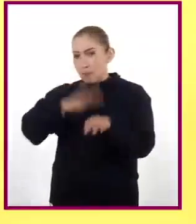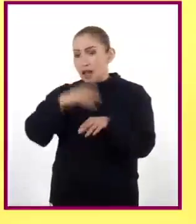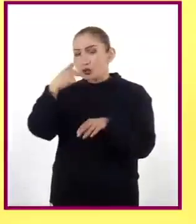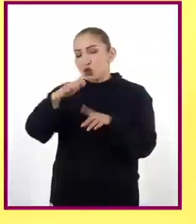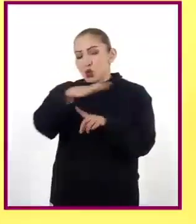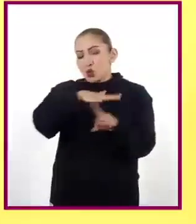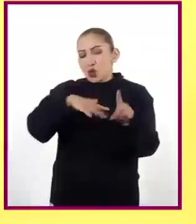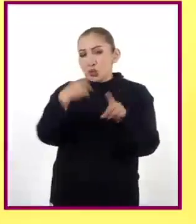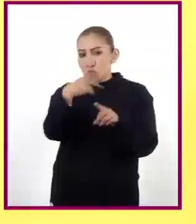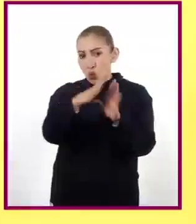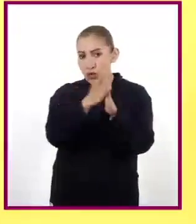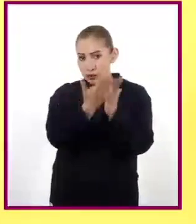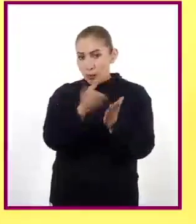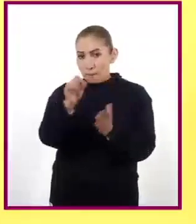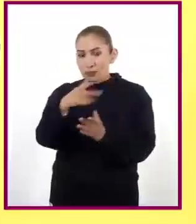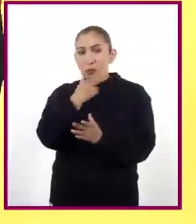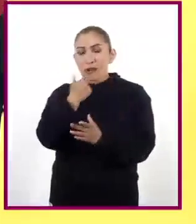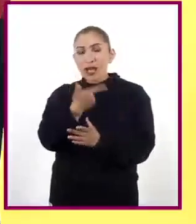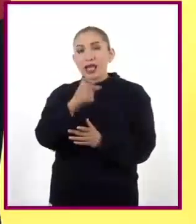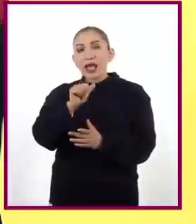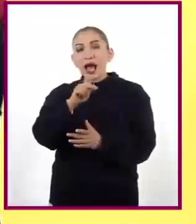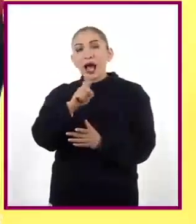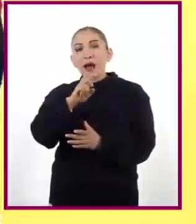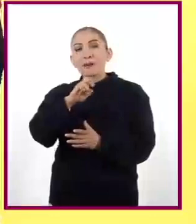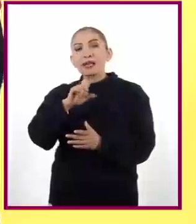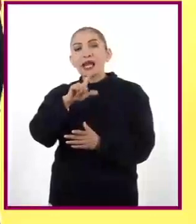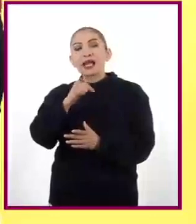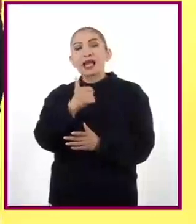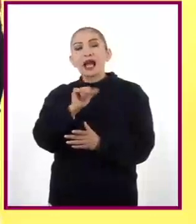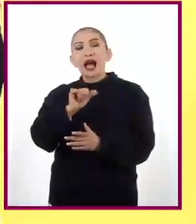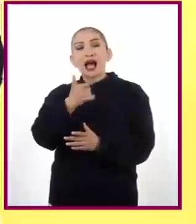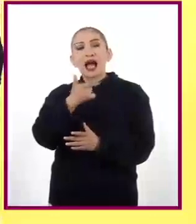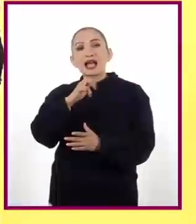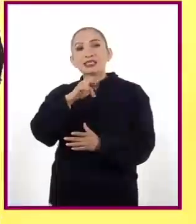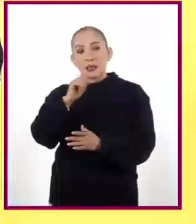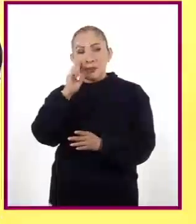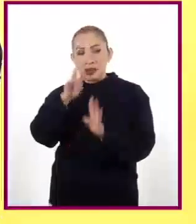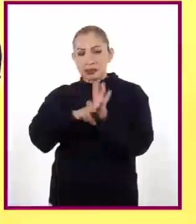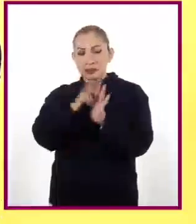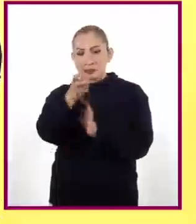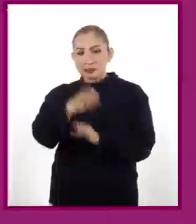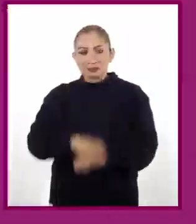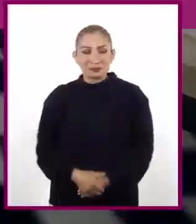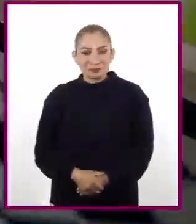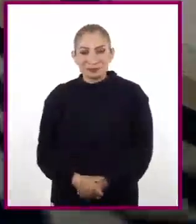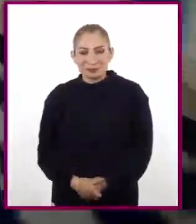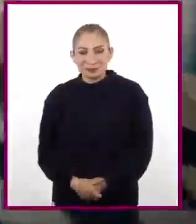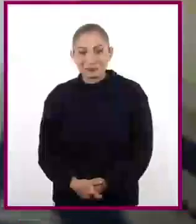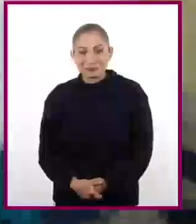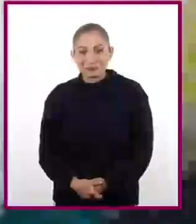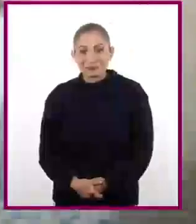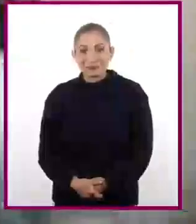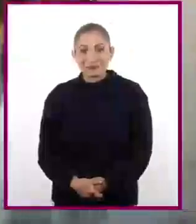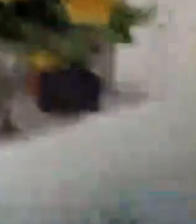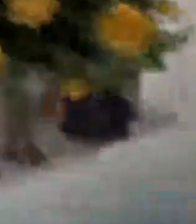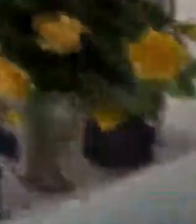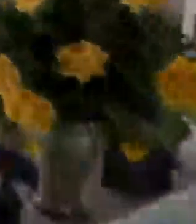el contexto de la obra de García Márquez, acompáñenos a ver el siguiente video.